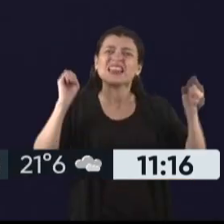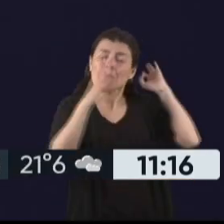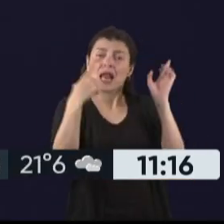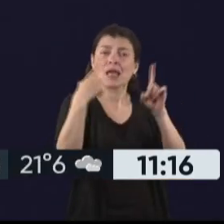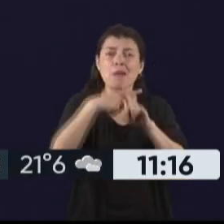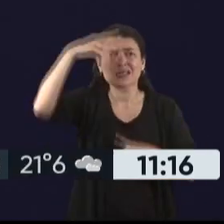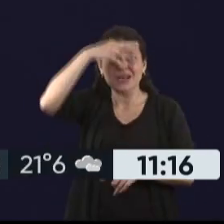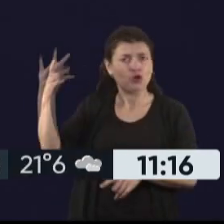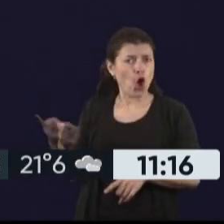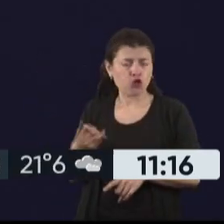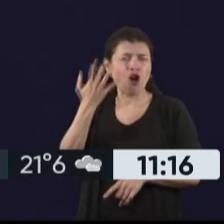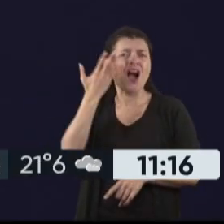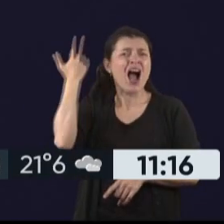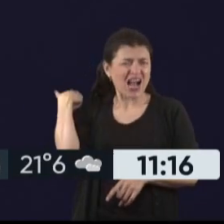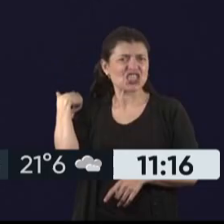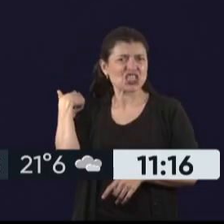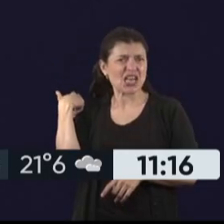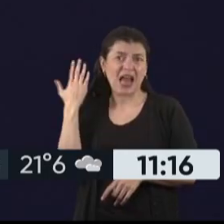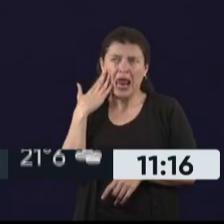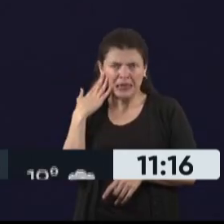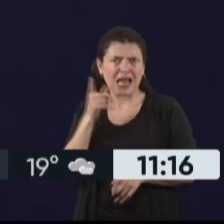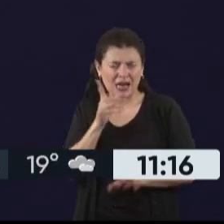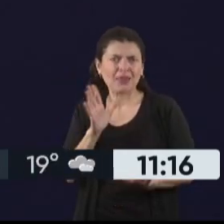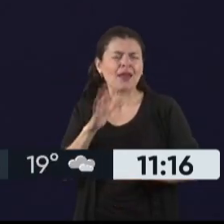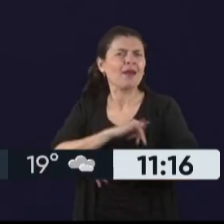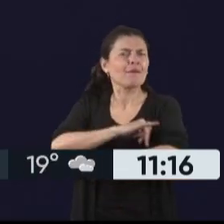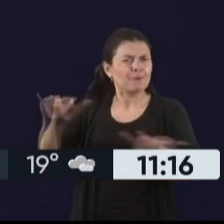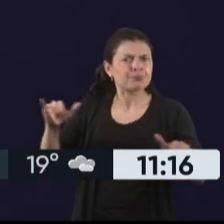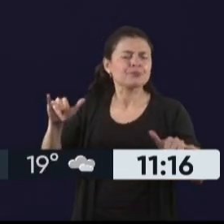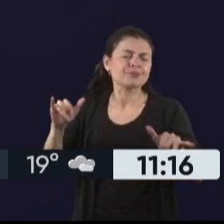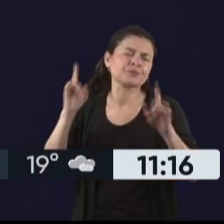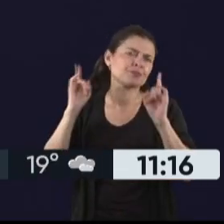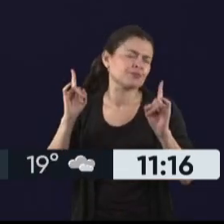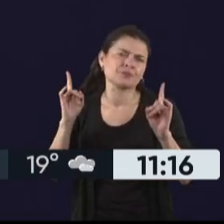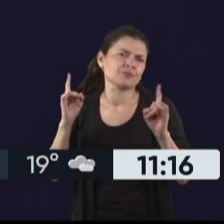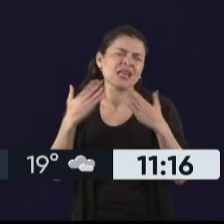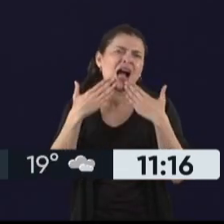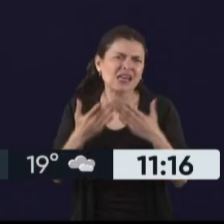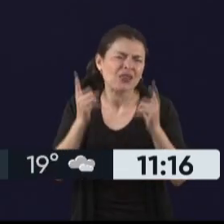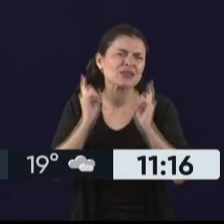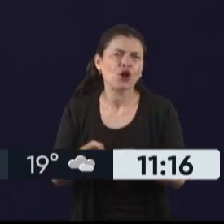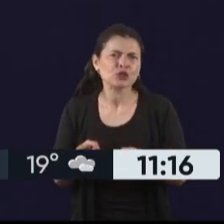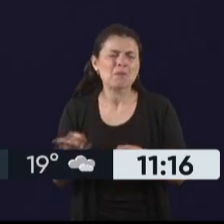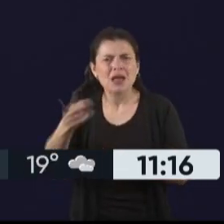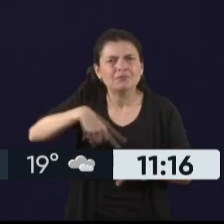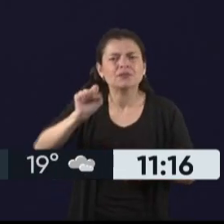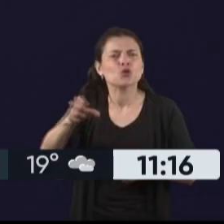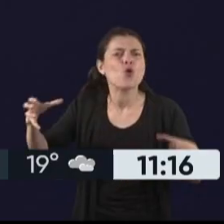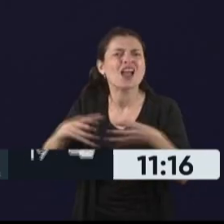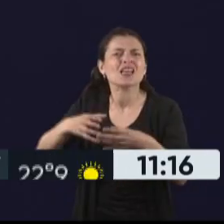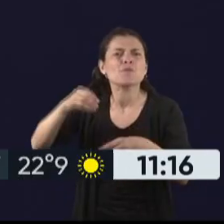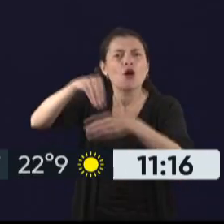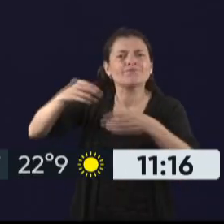Nacional, Patricia Bullrich, ayer por la tarde, y por supuesto agradeciendo también a todo el equipo de justicia